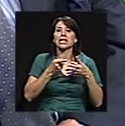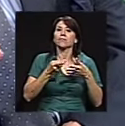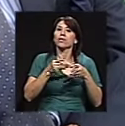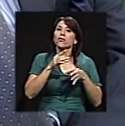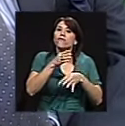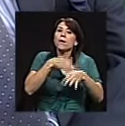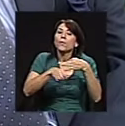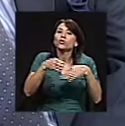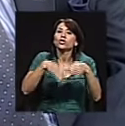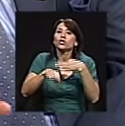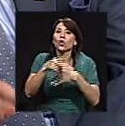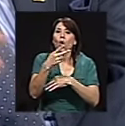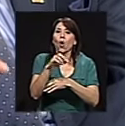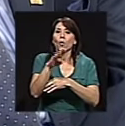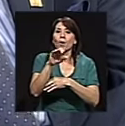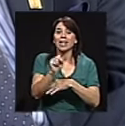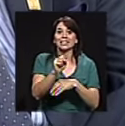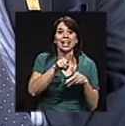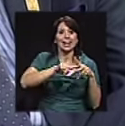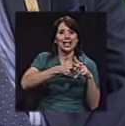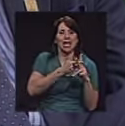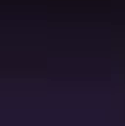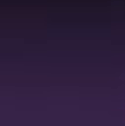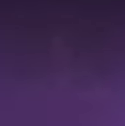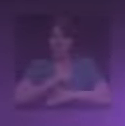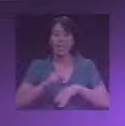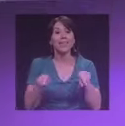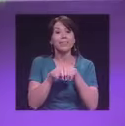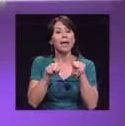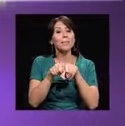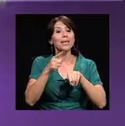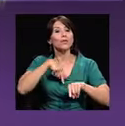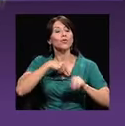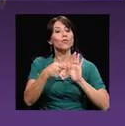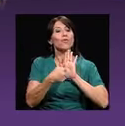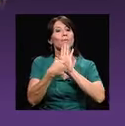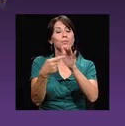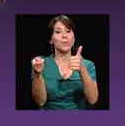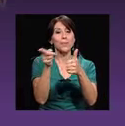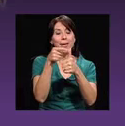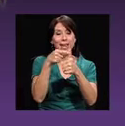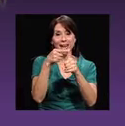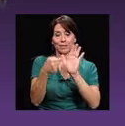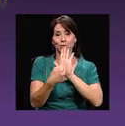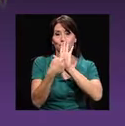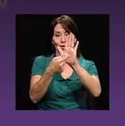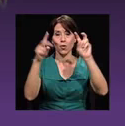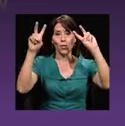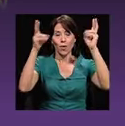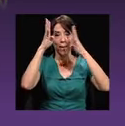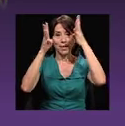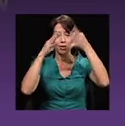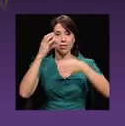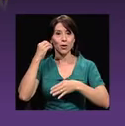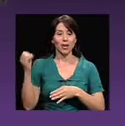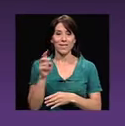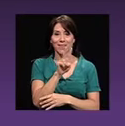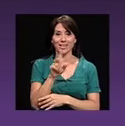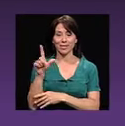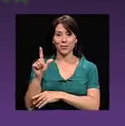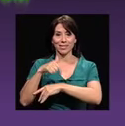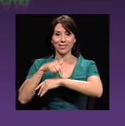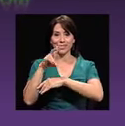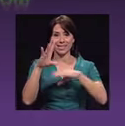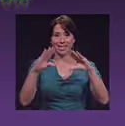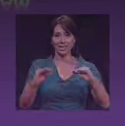lo que los médicos conocemos como ventana de oportunidad. Esto y más en Nexus, viernes y lunes, 7 de la noche.